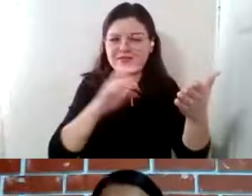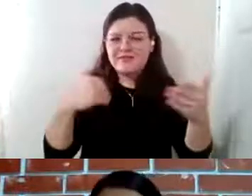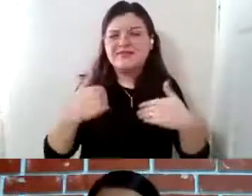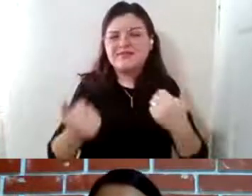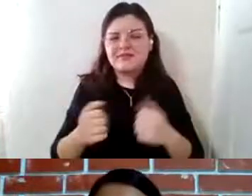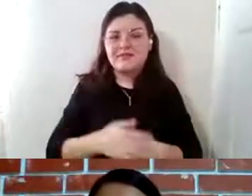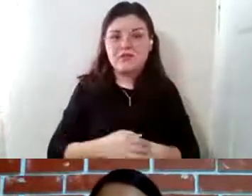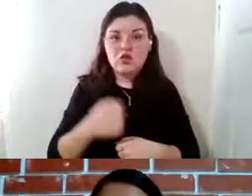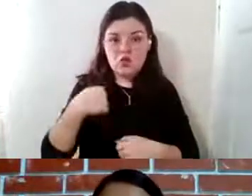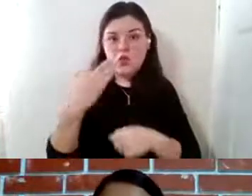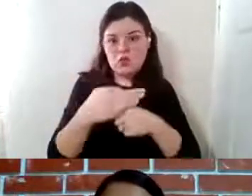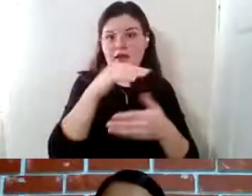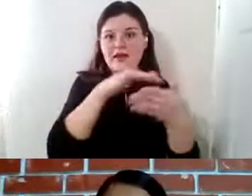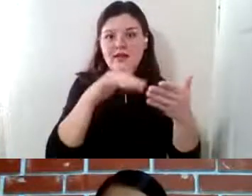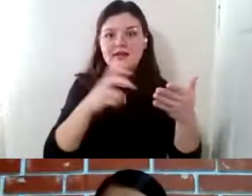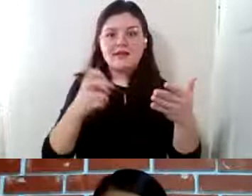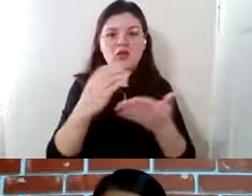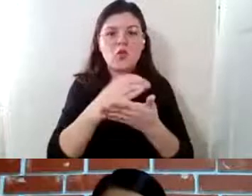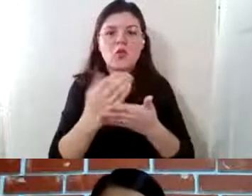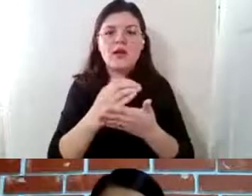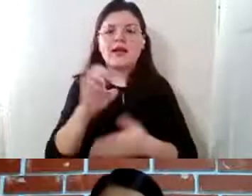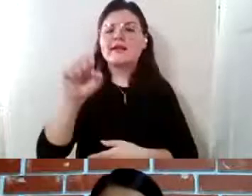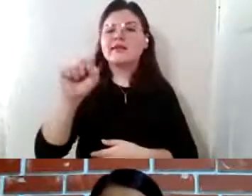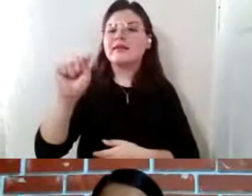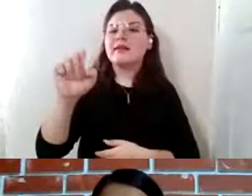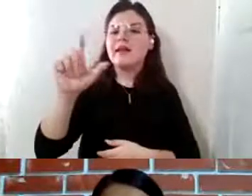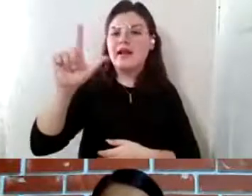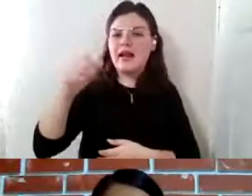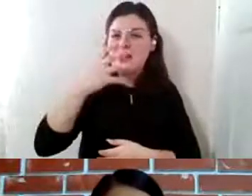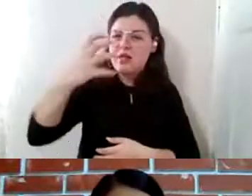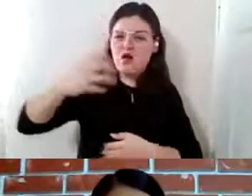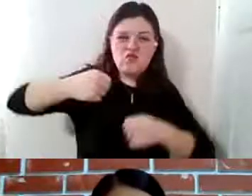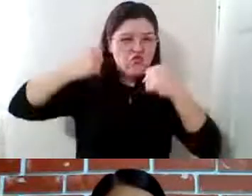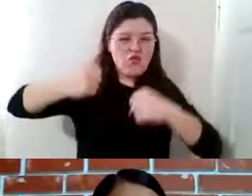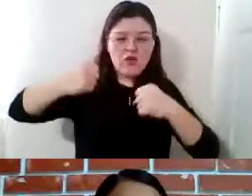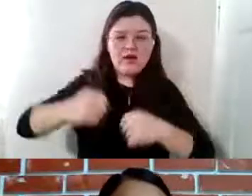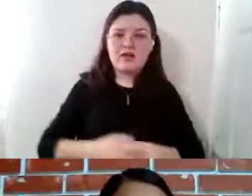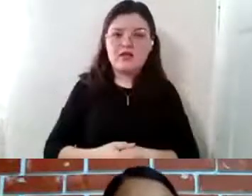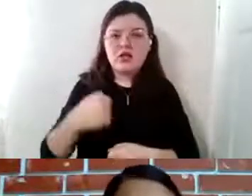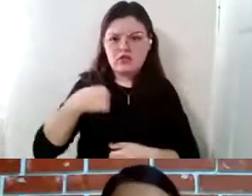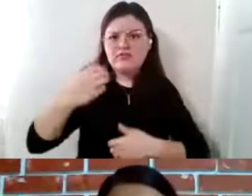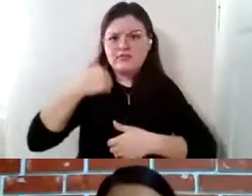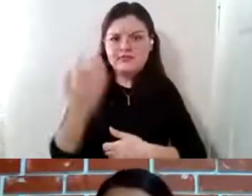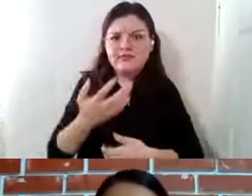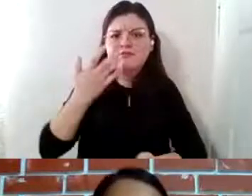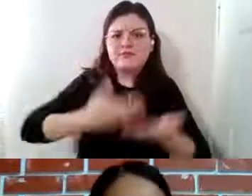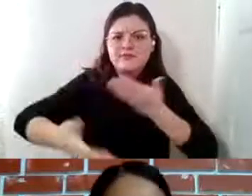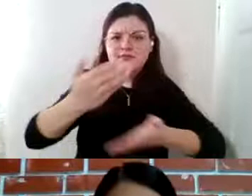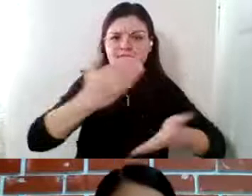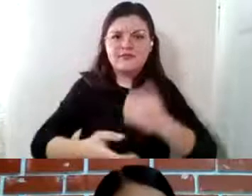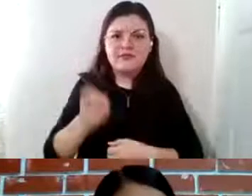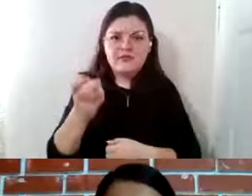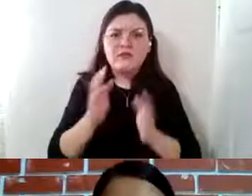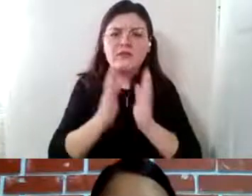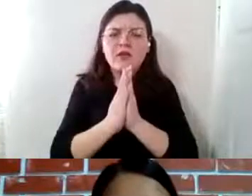es maravilloso, se llama Estela grita muy fuerte, sí, lo quiero compartir con ustedes. Y les invito a que escuchemos,